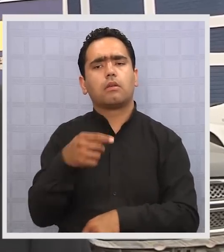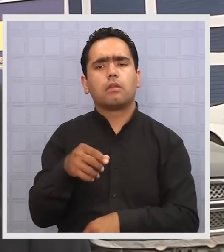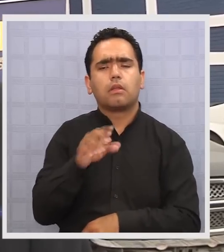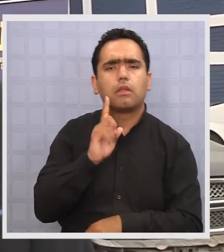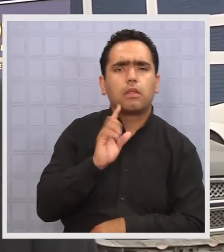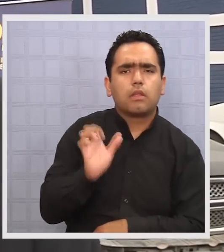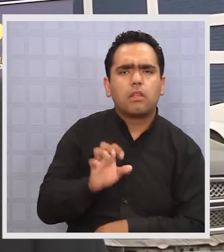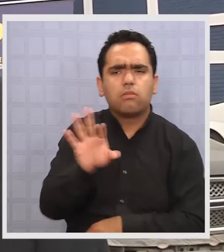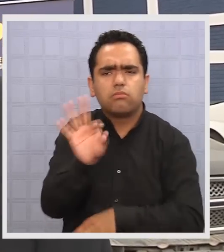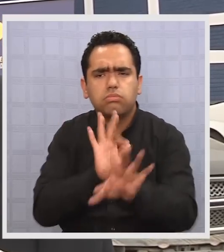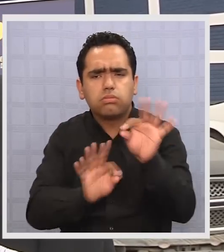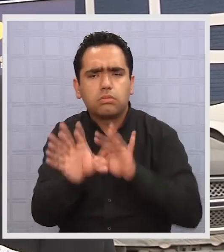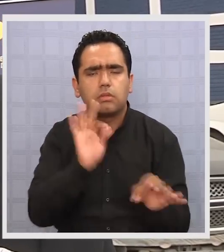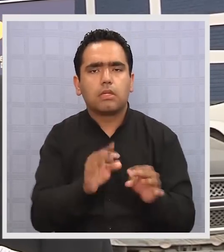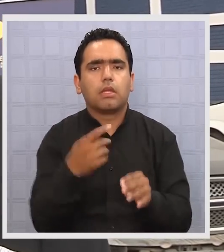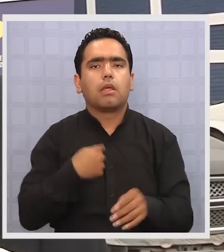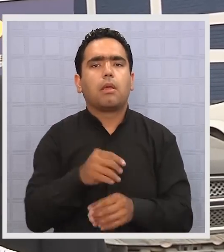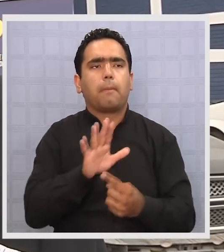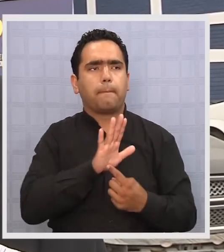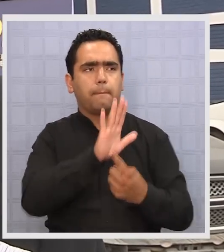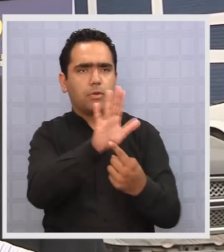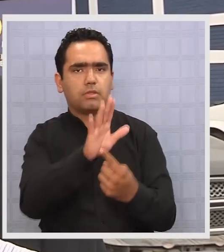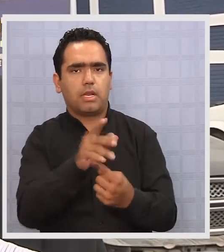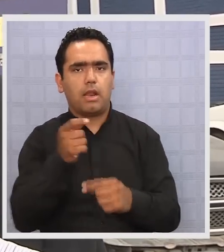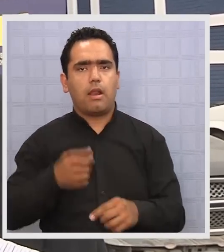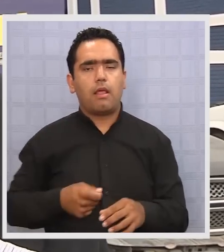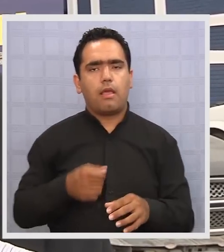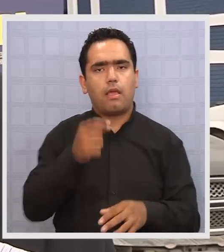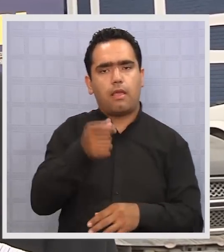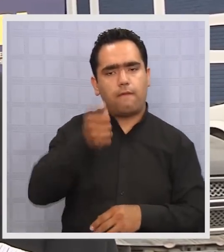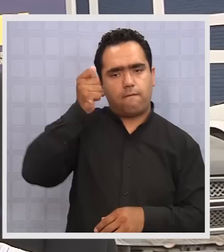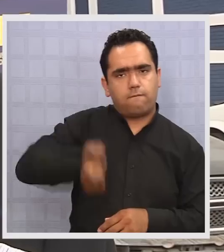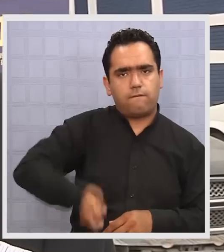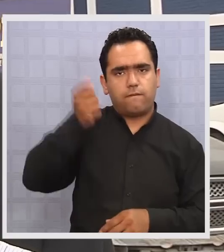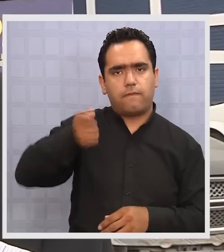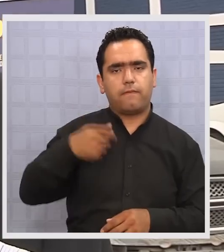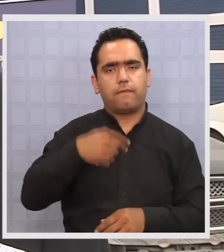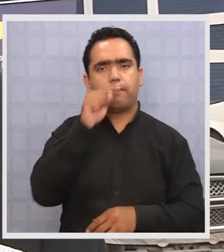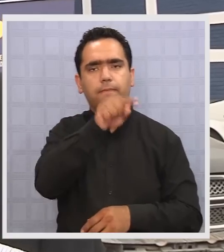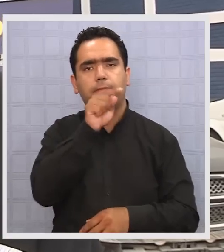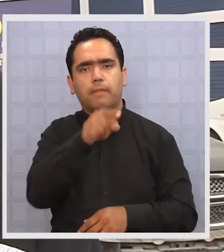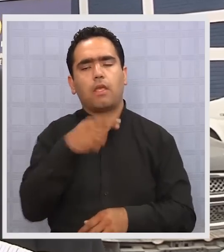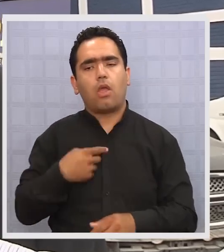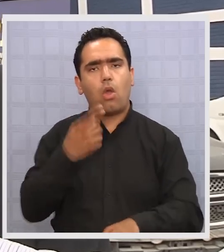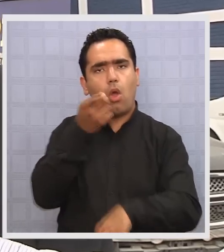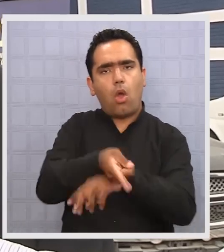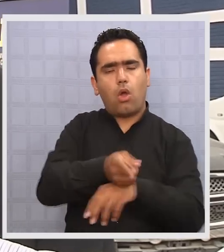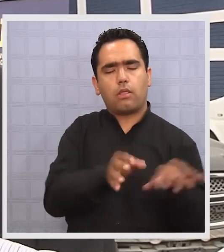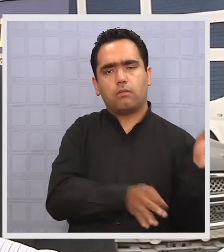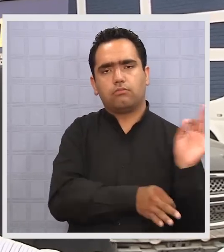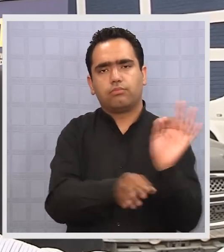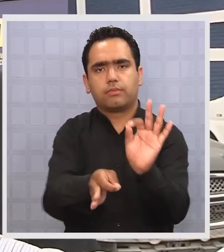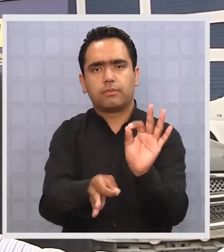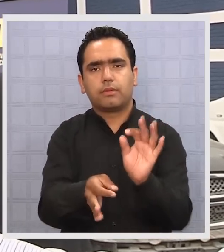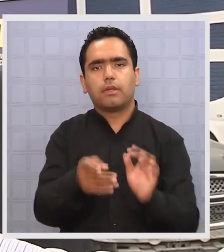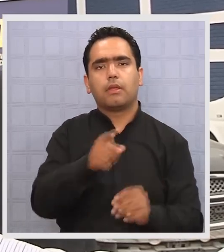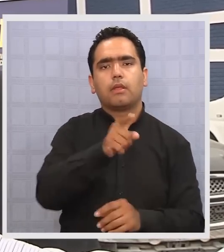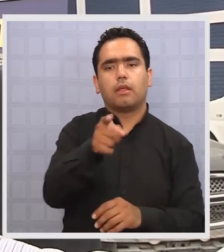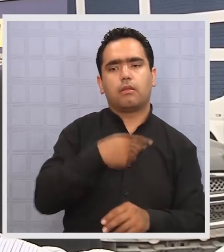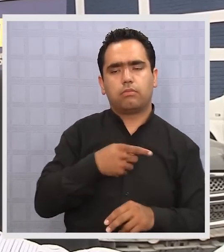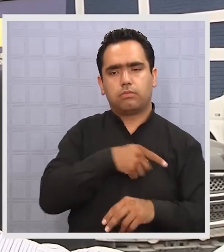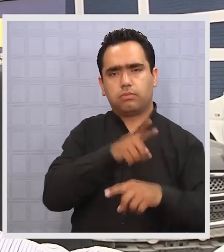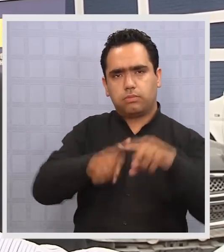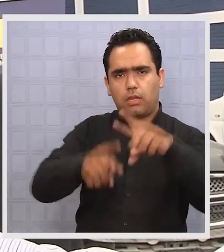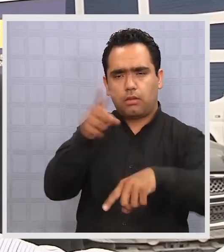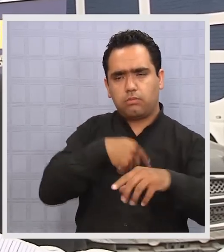elementos que constituyen una organización criminal y presentarlos al fiscal para que él pudiese determinar las órdenes pertinentes, que en este caso significó, como dije anteriormente, un